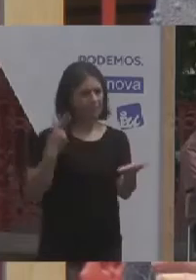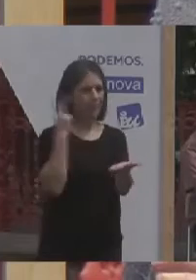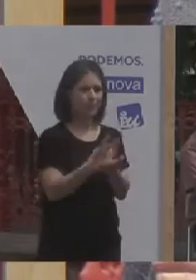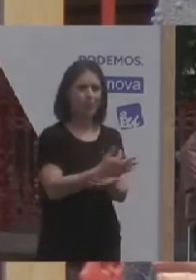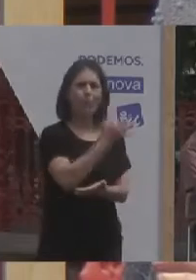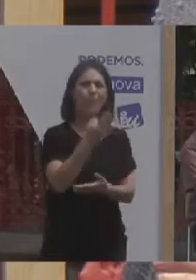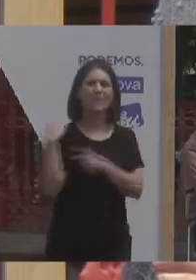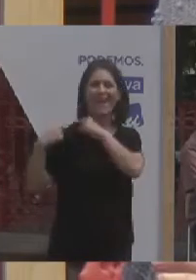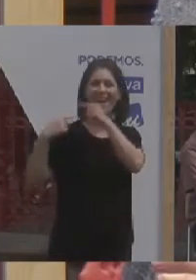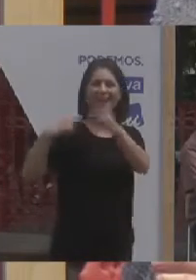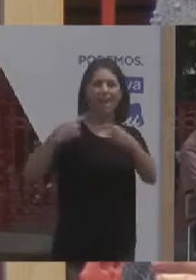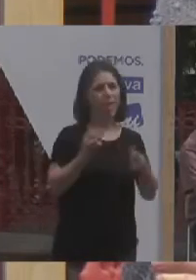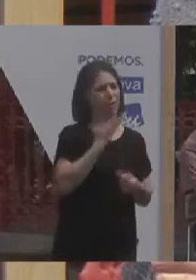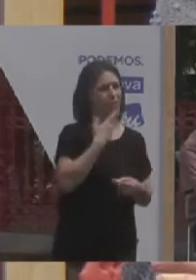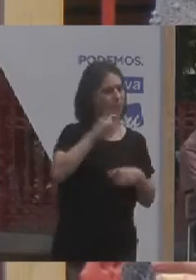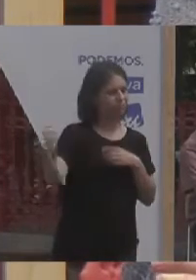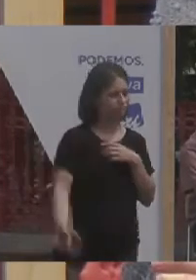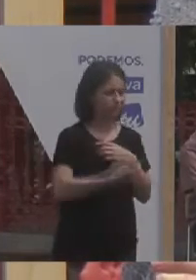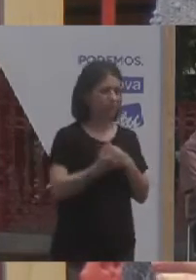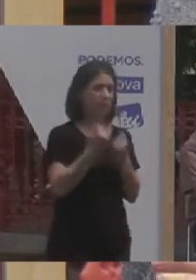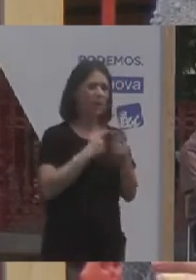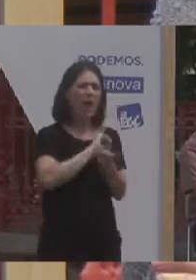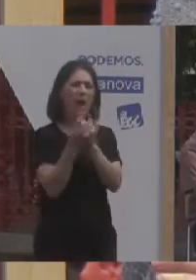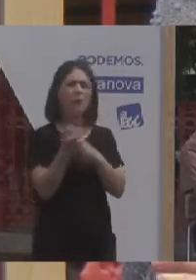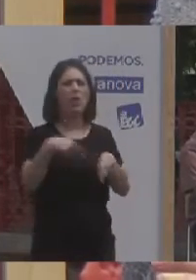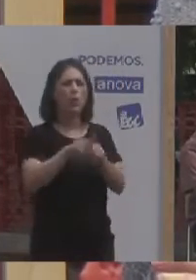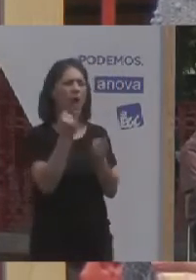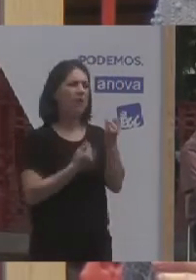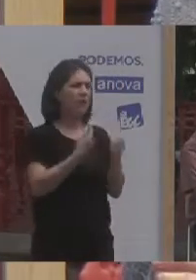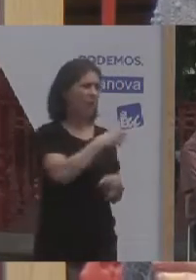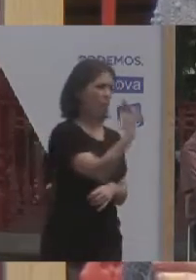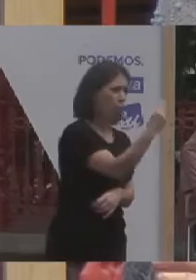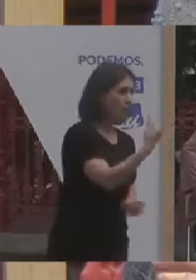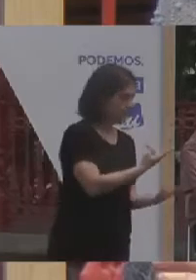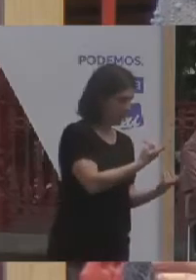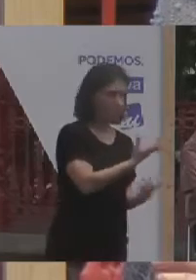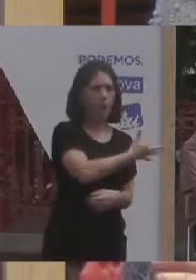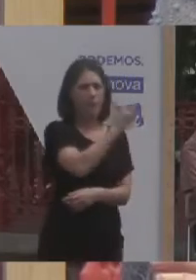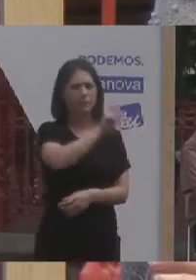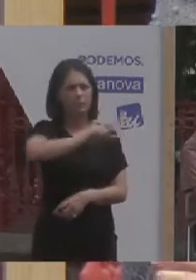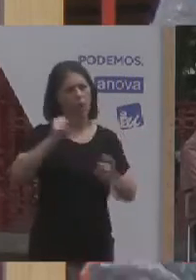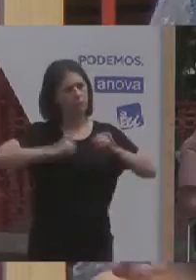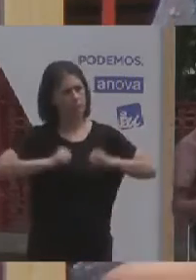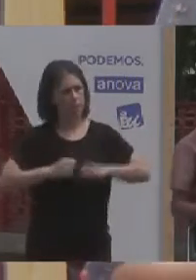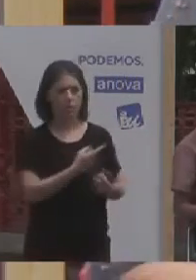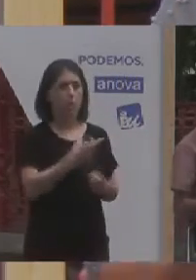xeracional, porque o cambio é necesario para os novos, pero tamén para os nosos velliños, porque sin eles o cambio non é